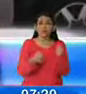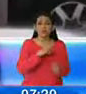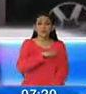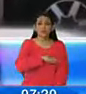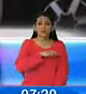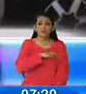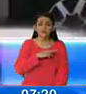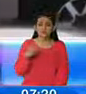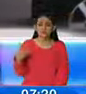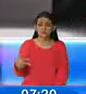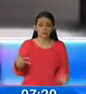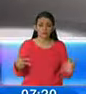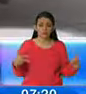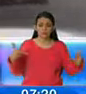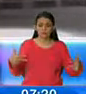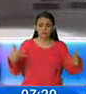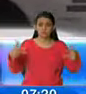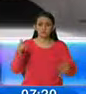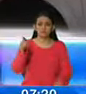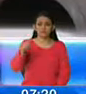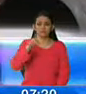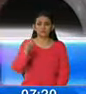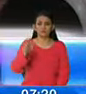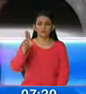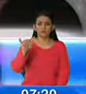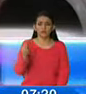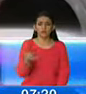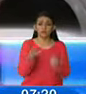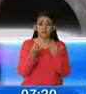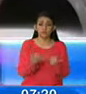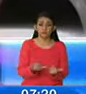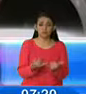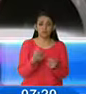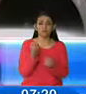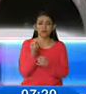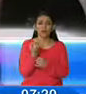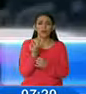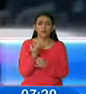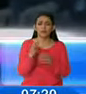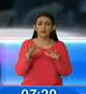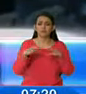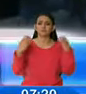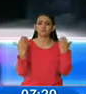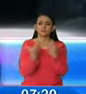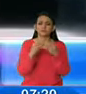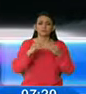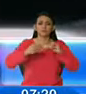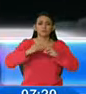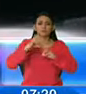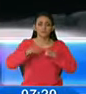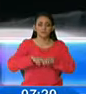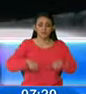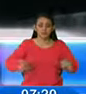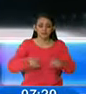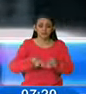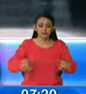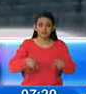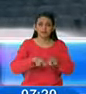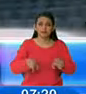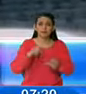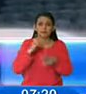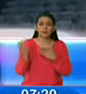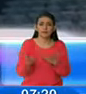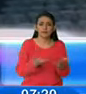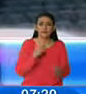municipales. Afuera está el señor Zúñiga. El día de hoy, mientras estábamos montando en el Salón C las sillas para el evento